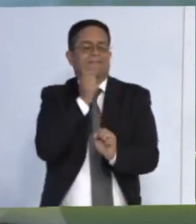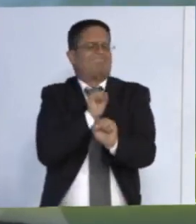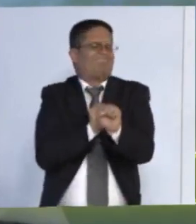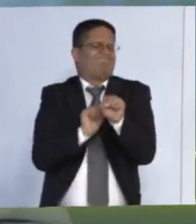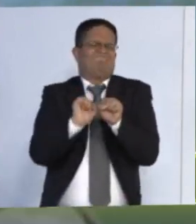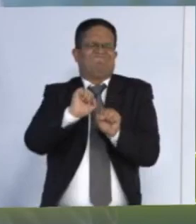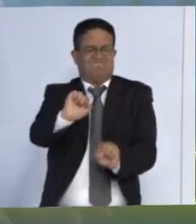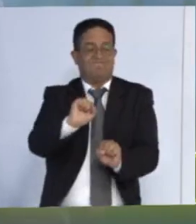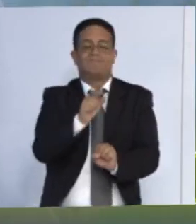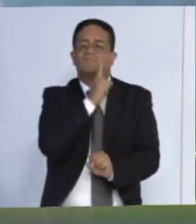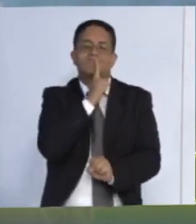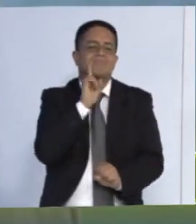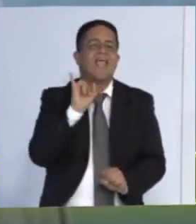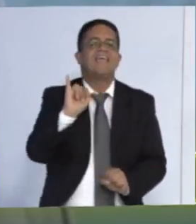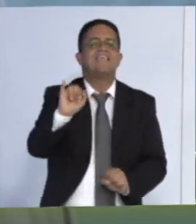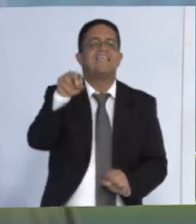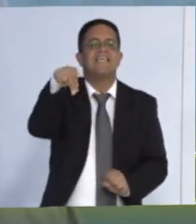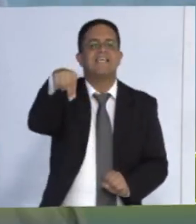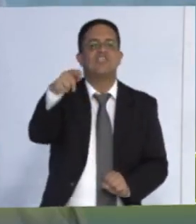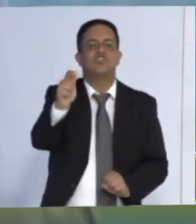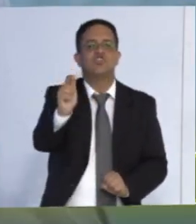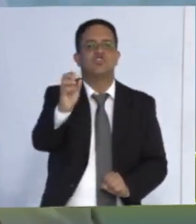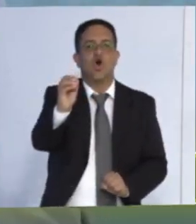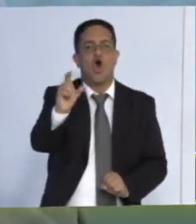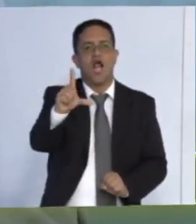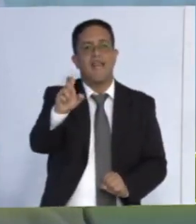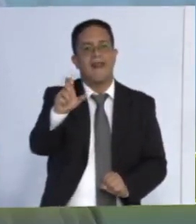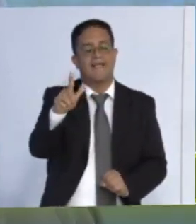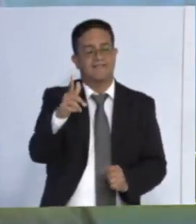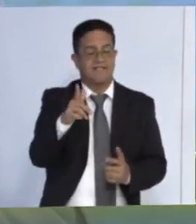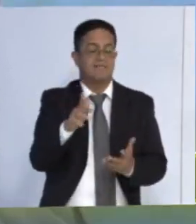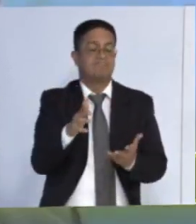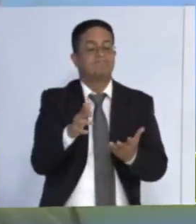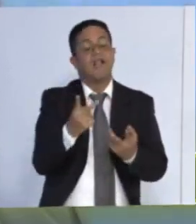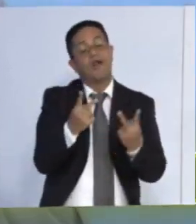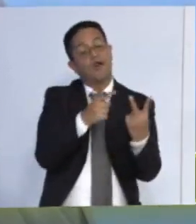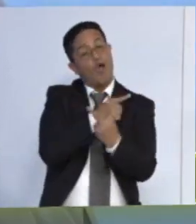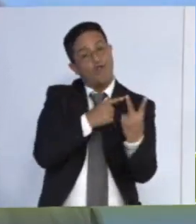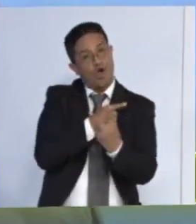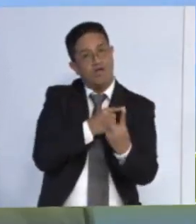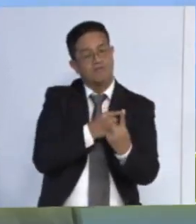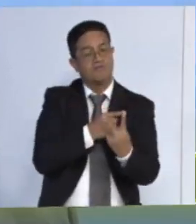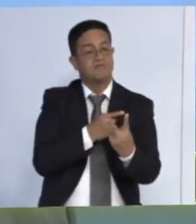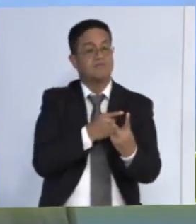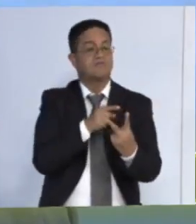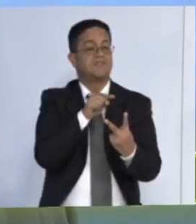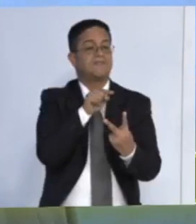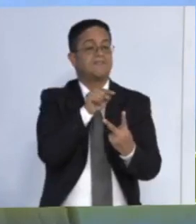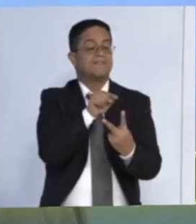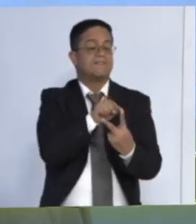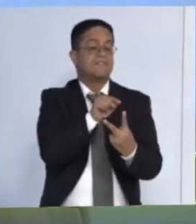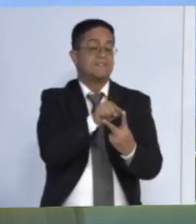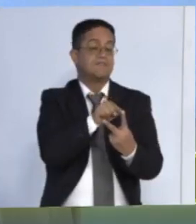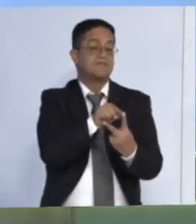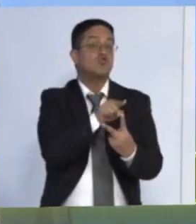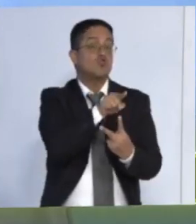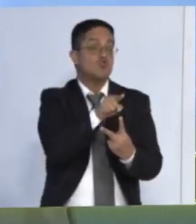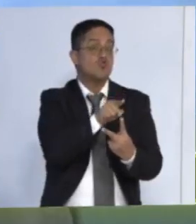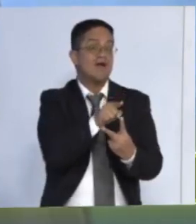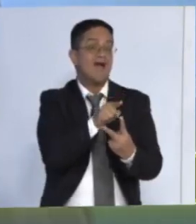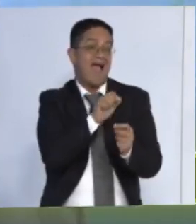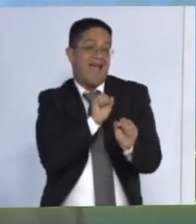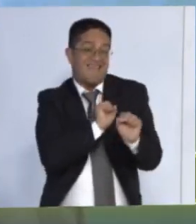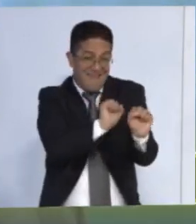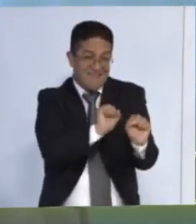diferente, ¿ok? El mecanismo es diferente y el tratamiento es diferente porque las alergias son inmediatas, la intolerancia es a más largo plazo. Con el